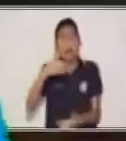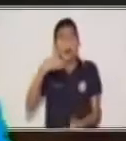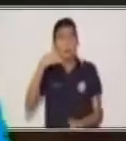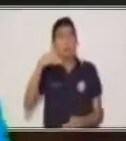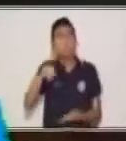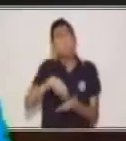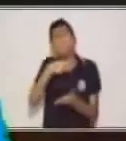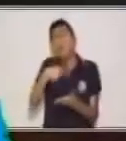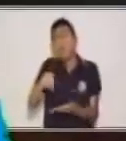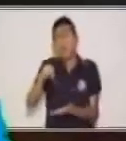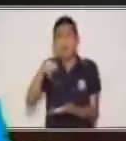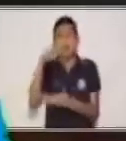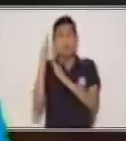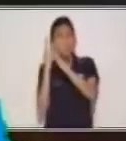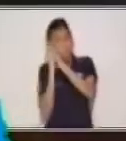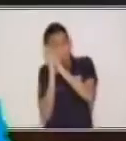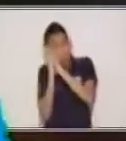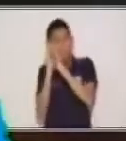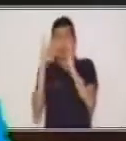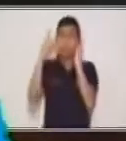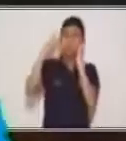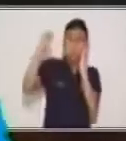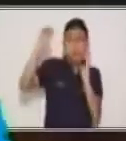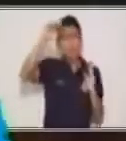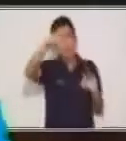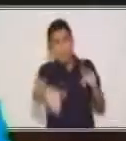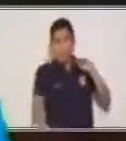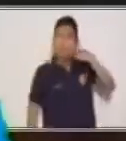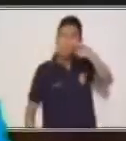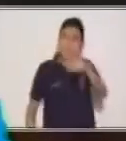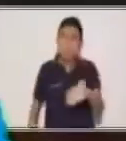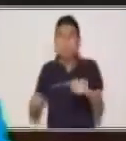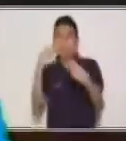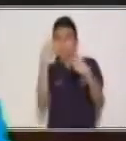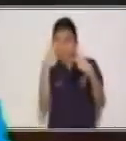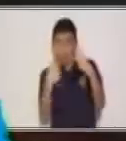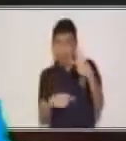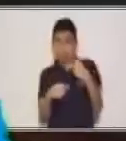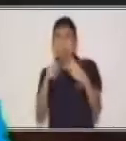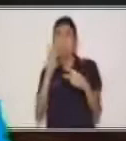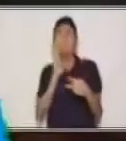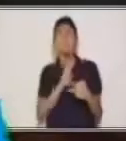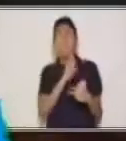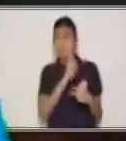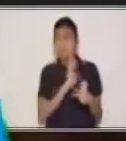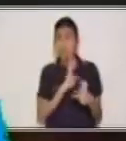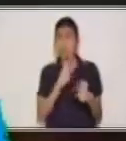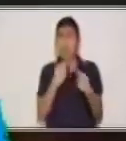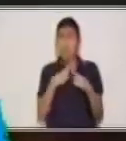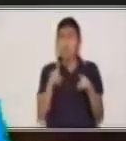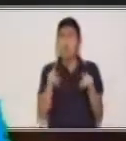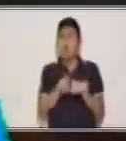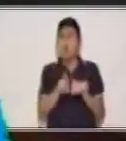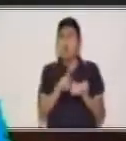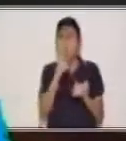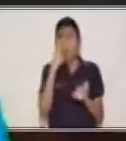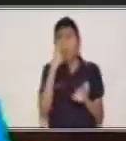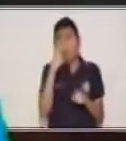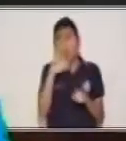nadar, hablar, dormir, soñar, ¿sí? Ese es el verbo. Pero también tenemos verbos que se